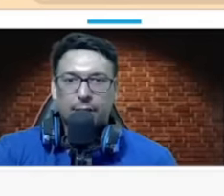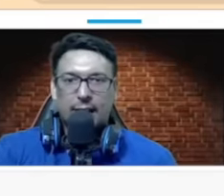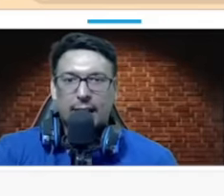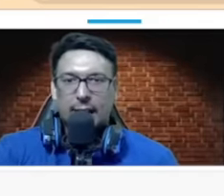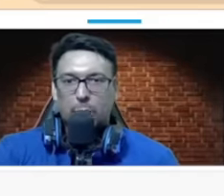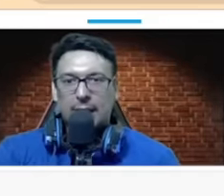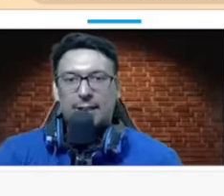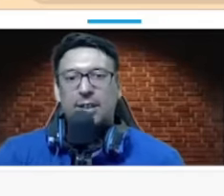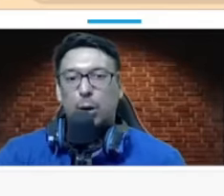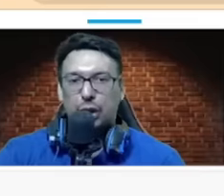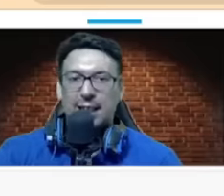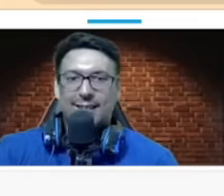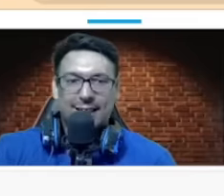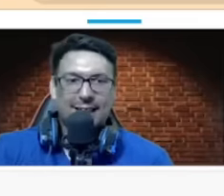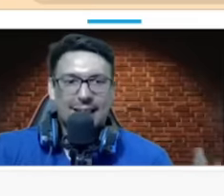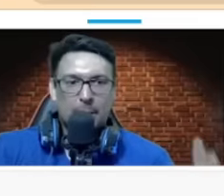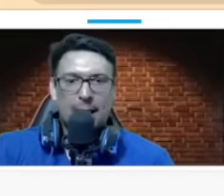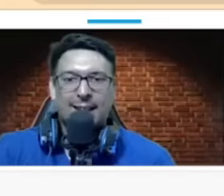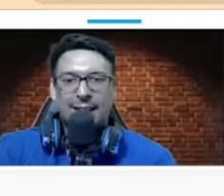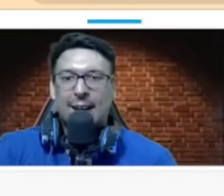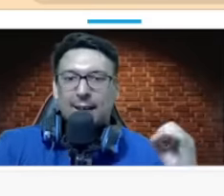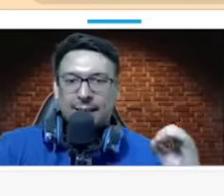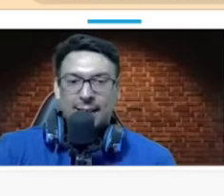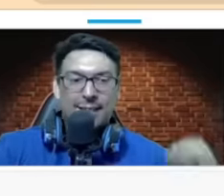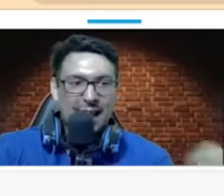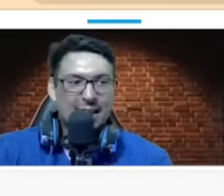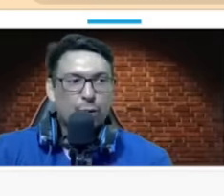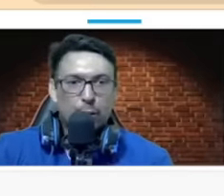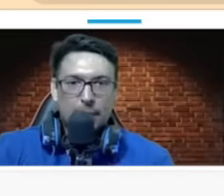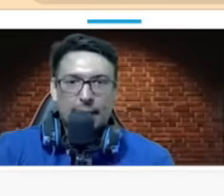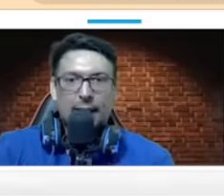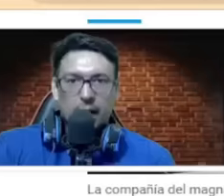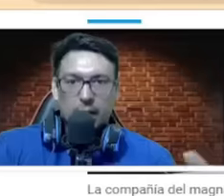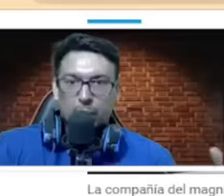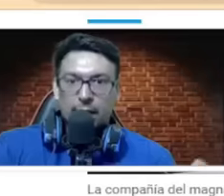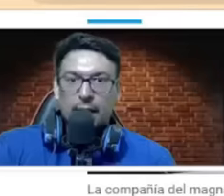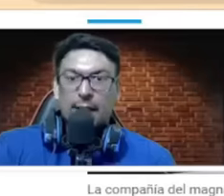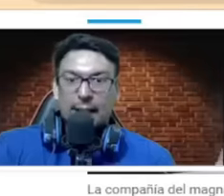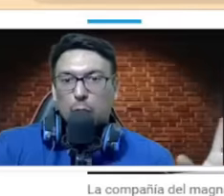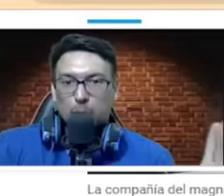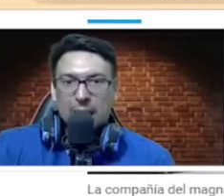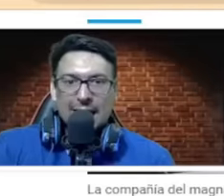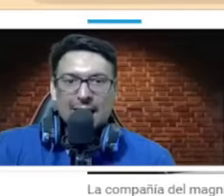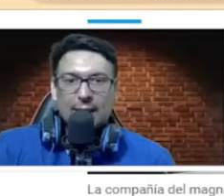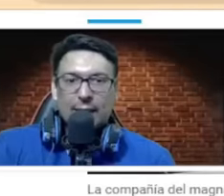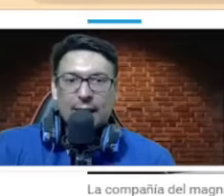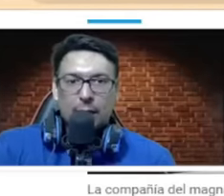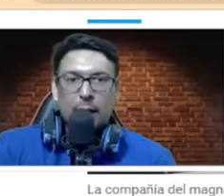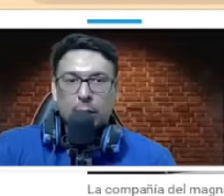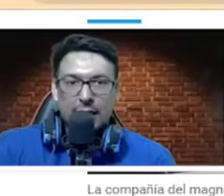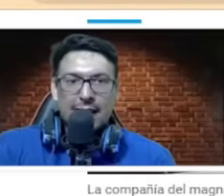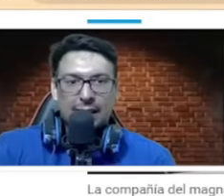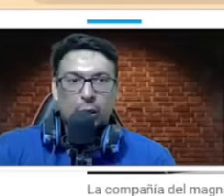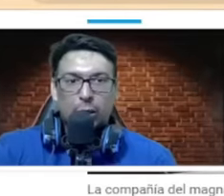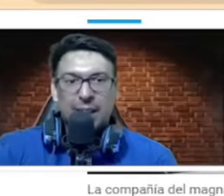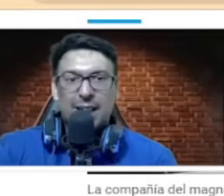24 dice: economía, Santiago, Chile, sede de la primera tienda de Tesla en Sudamérica. Acá nos cuentan que con una elegante feria de